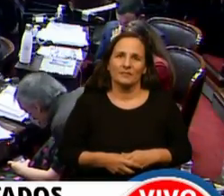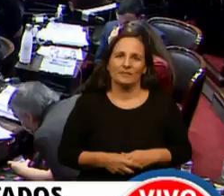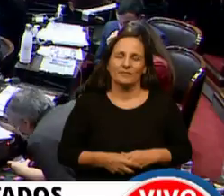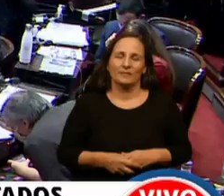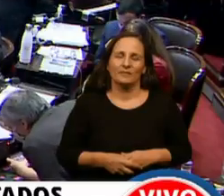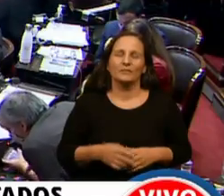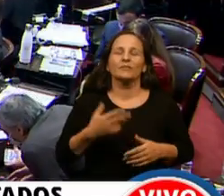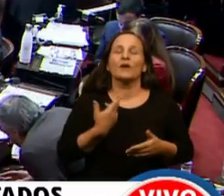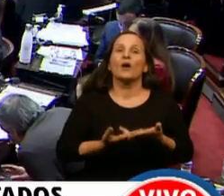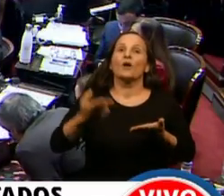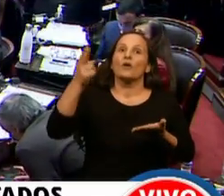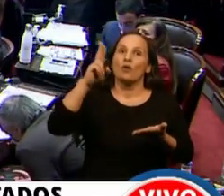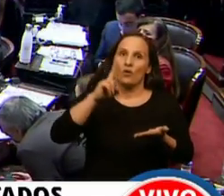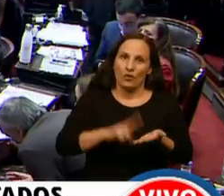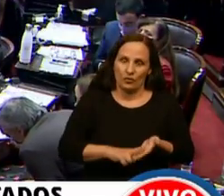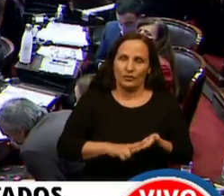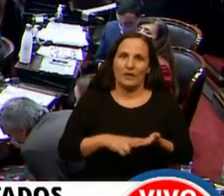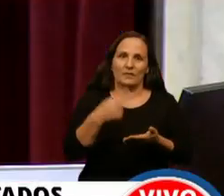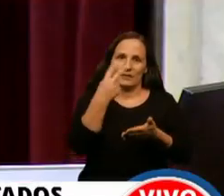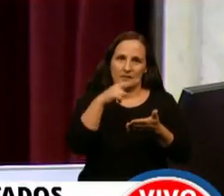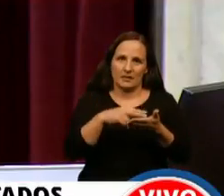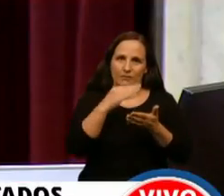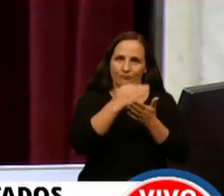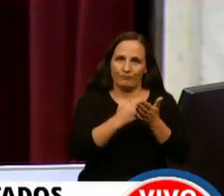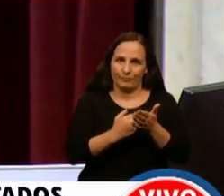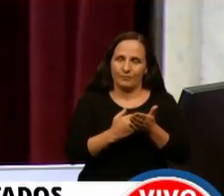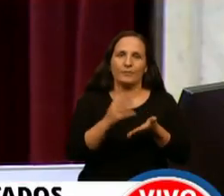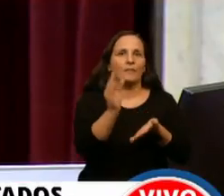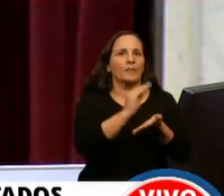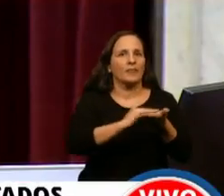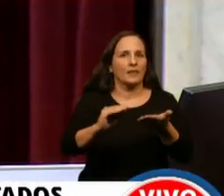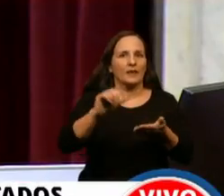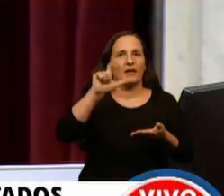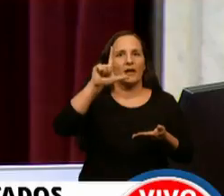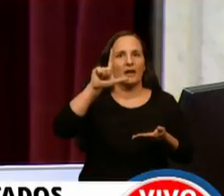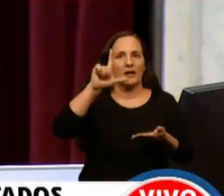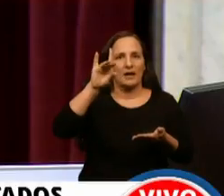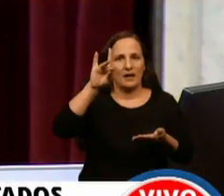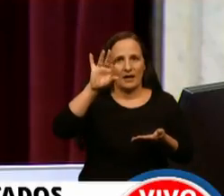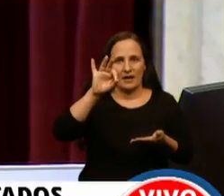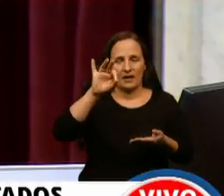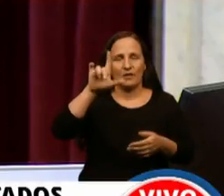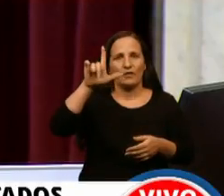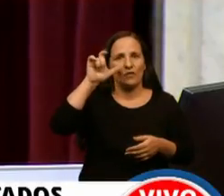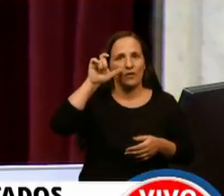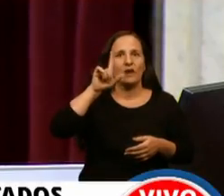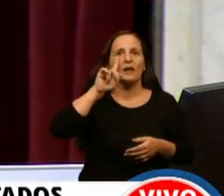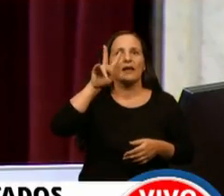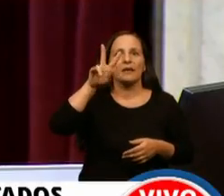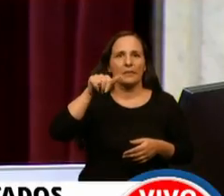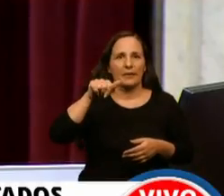voy a volver a leer diputado aldo adolfo leiva